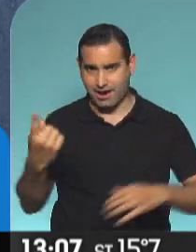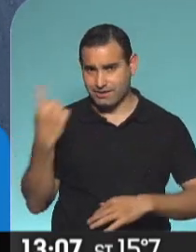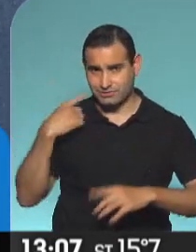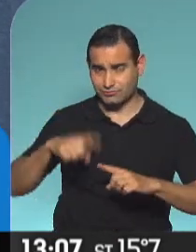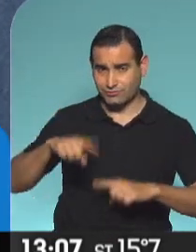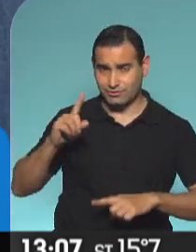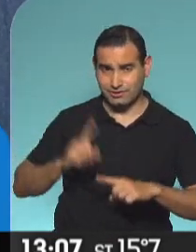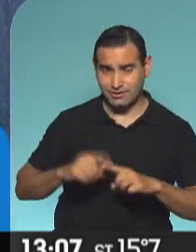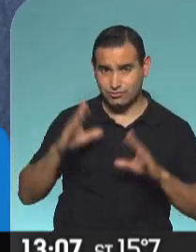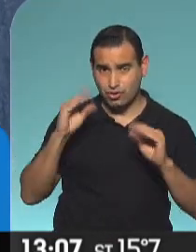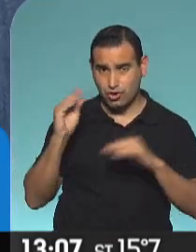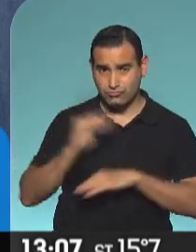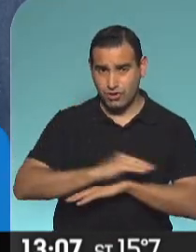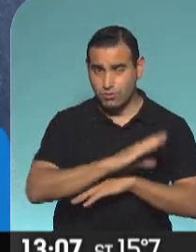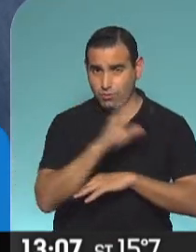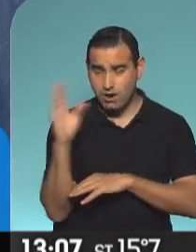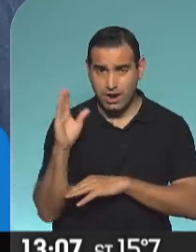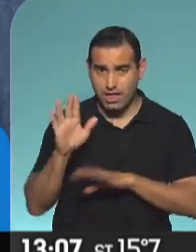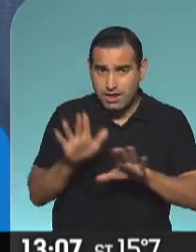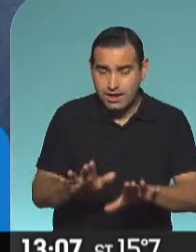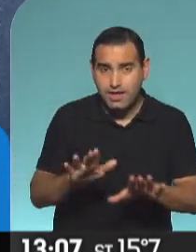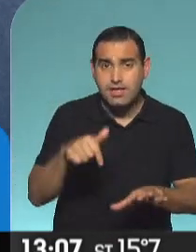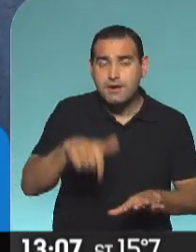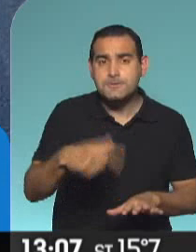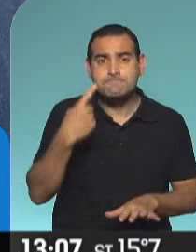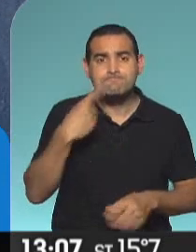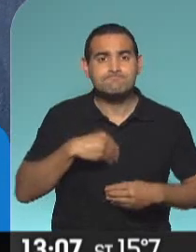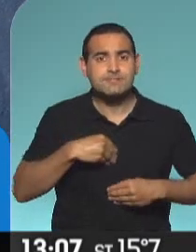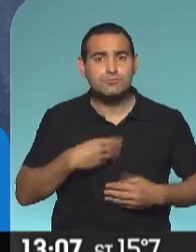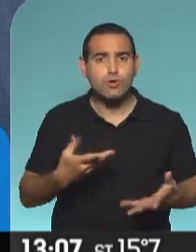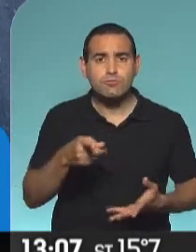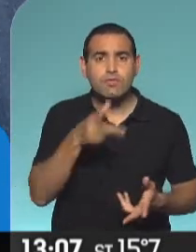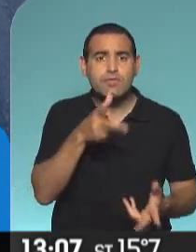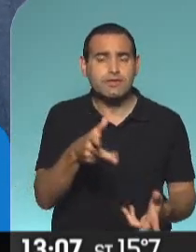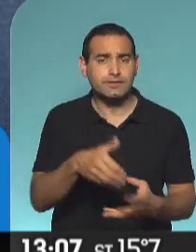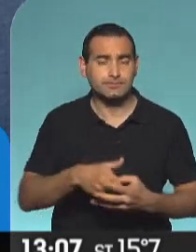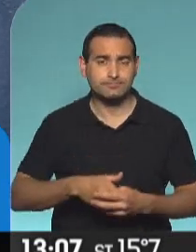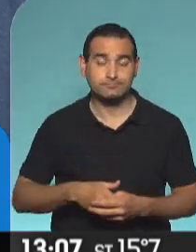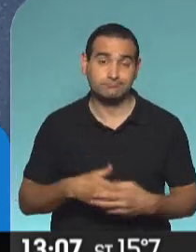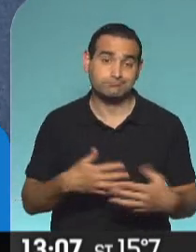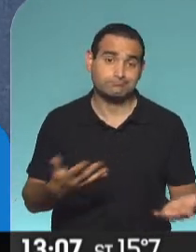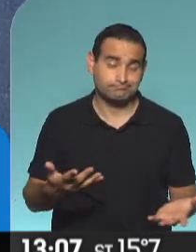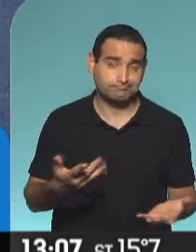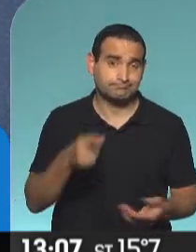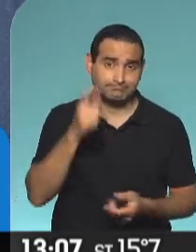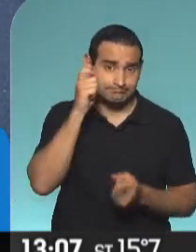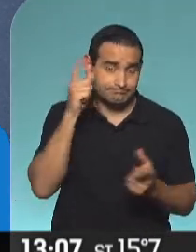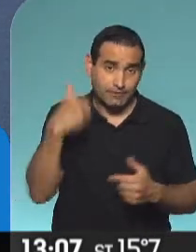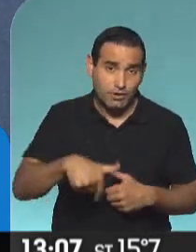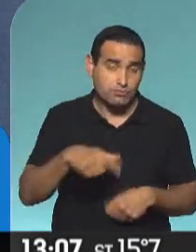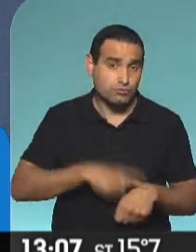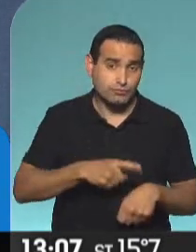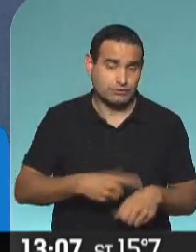la noche. ¿Cómo han atravesado entonces todo este momento? ¿Qué es lo que tienen para decir? imagínense que es un momento muy